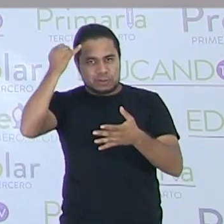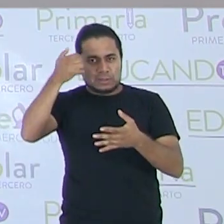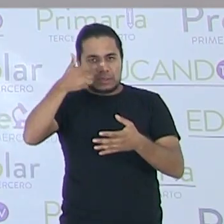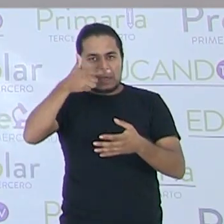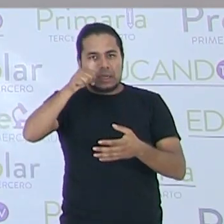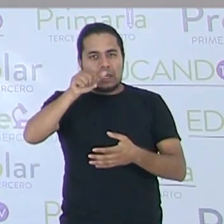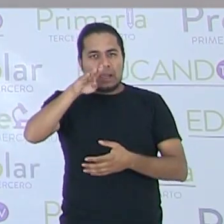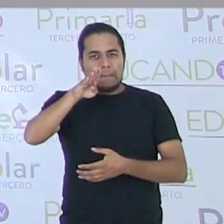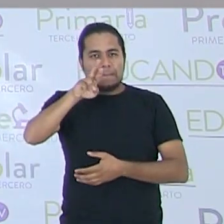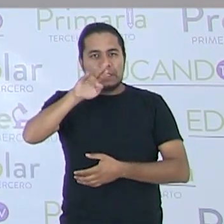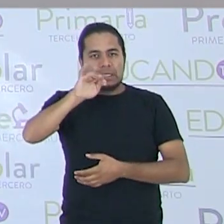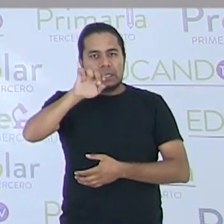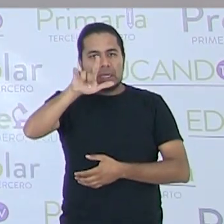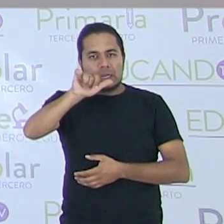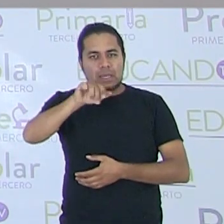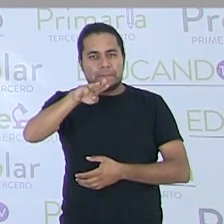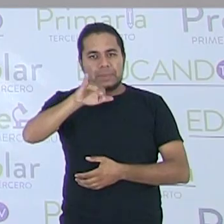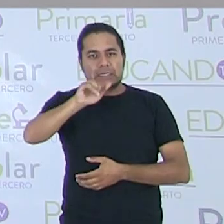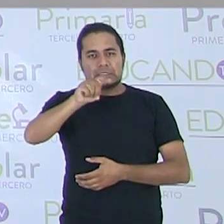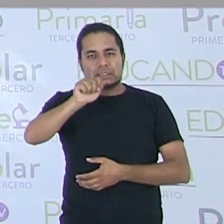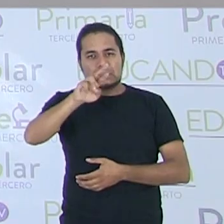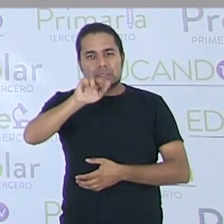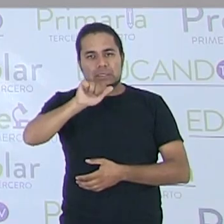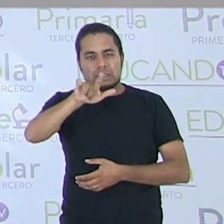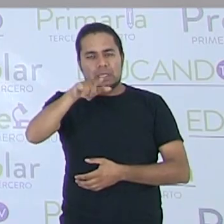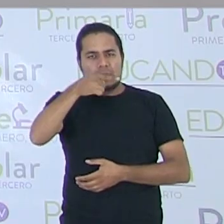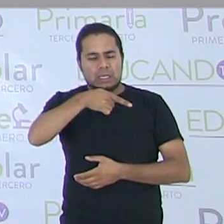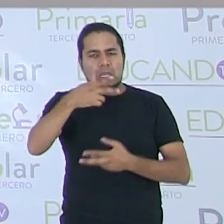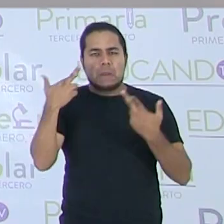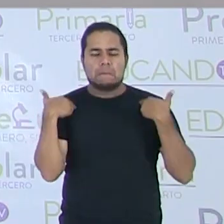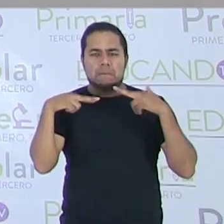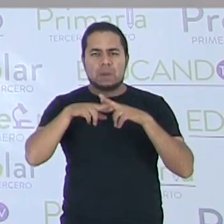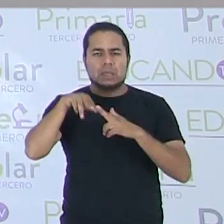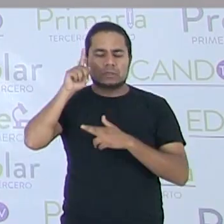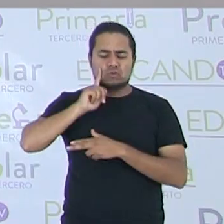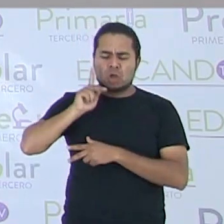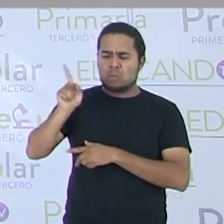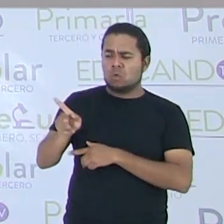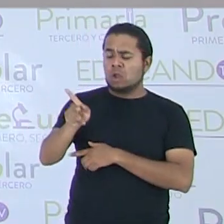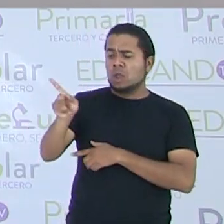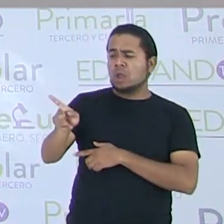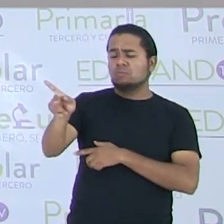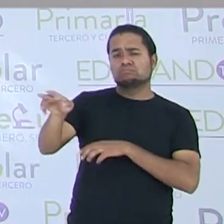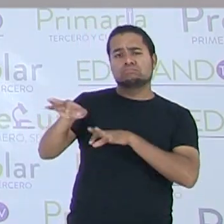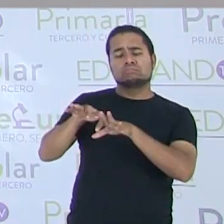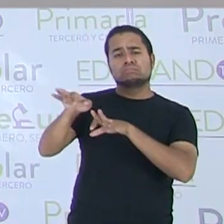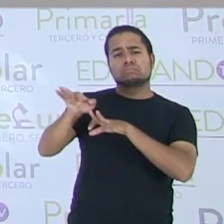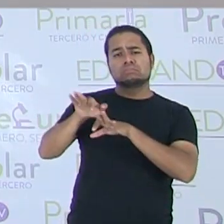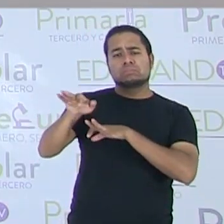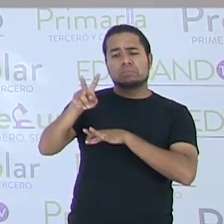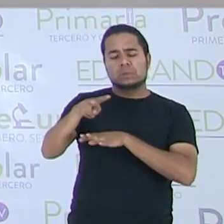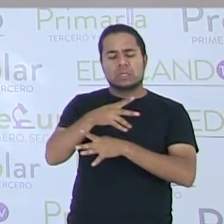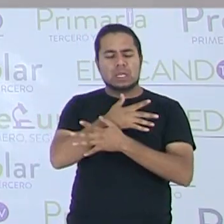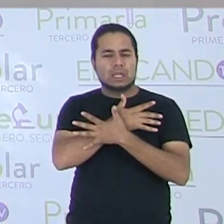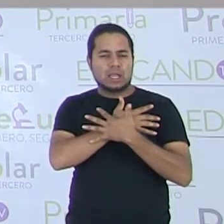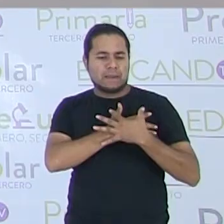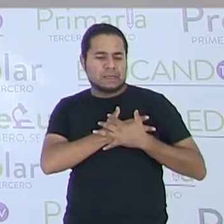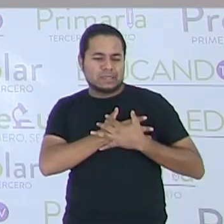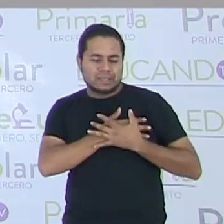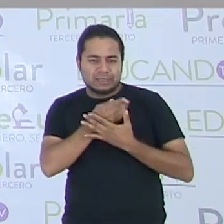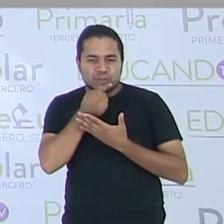Mistral. Gabriela Mistral fue una maestra rural que amó mucho a los